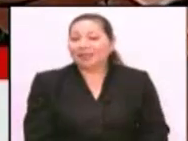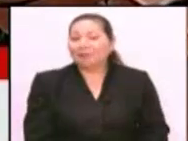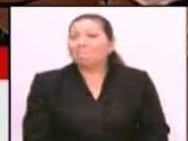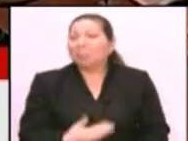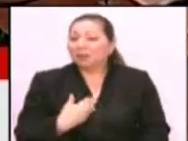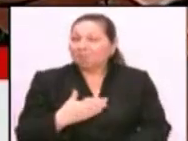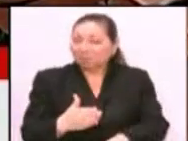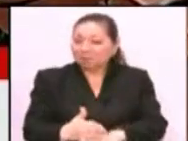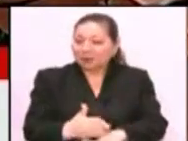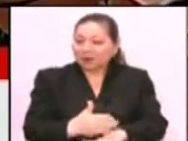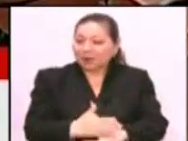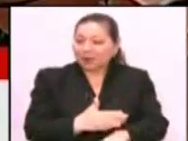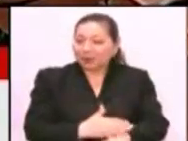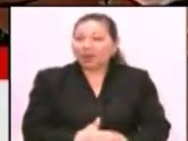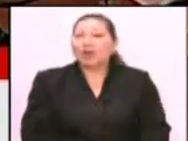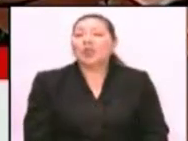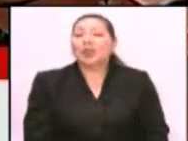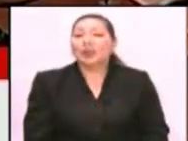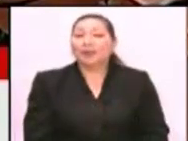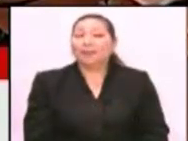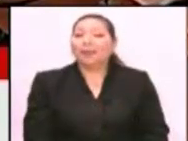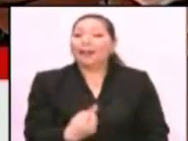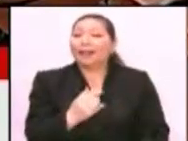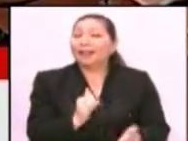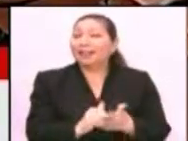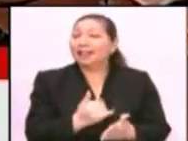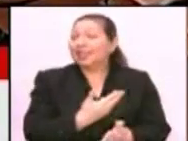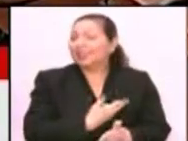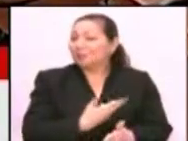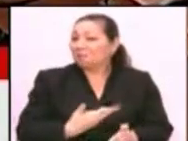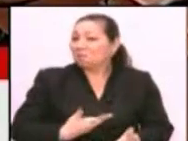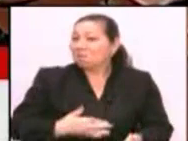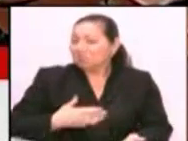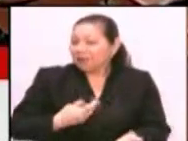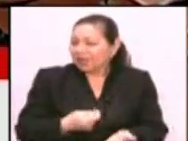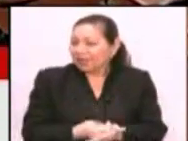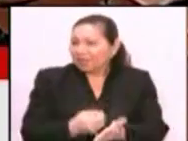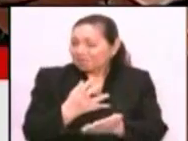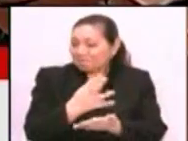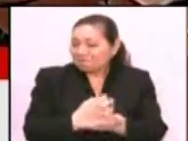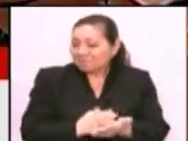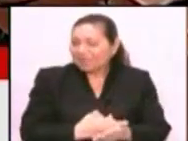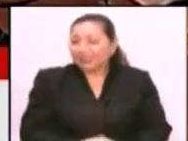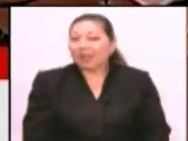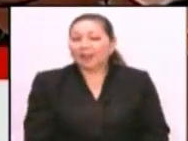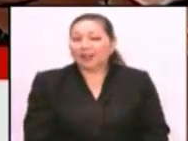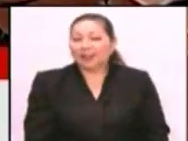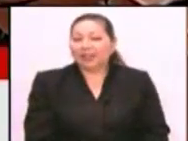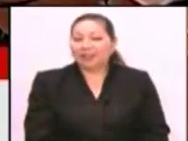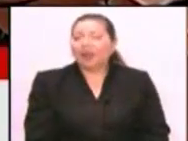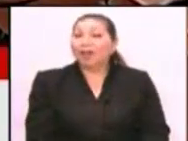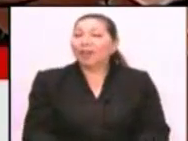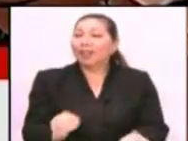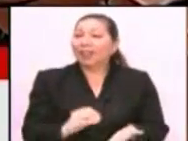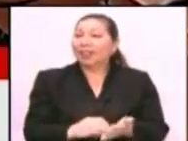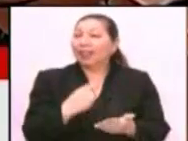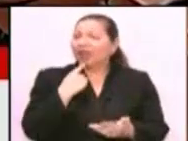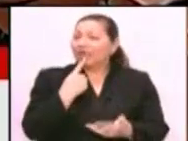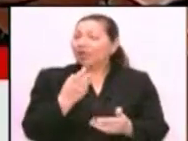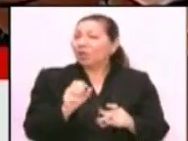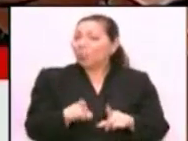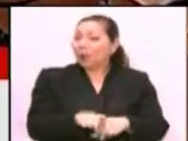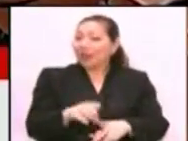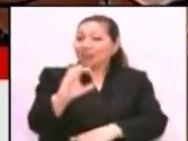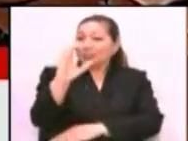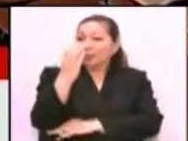ser progresivo. Entonces, para que el gobierno pueda pagar por la reducción de la reincidencia, nuevamente, igual que en el caso de